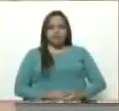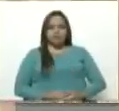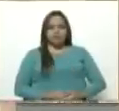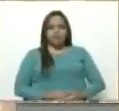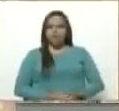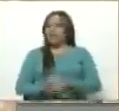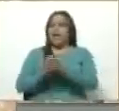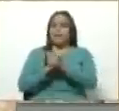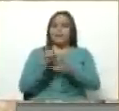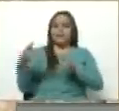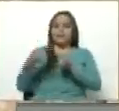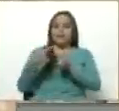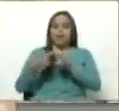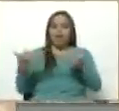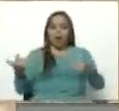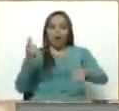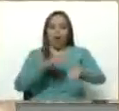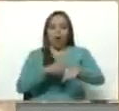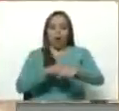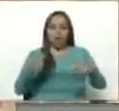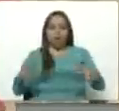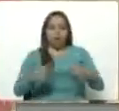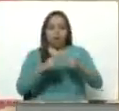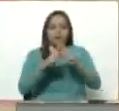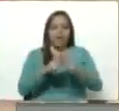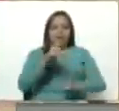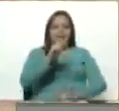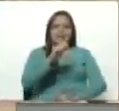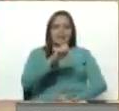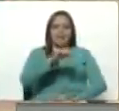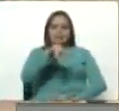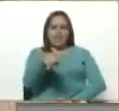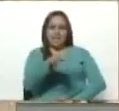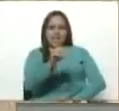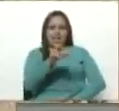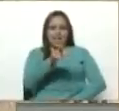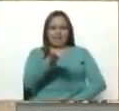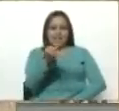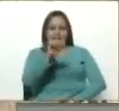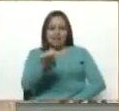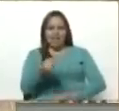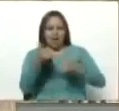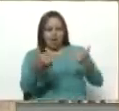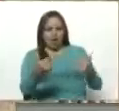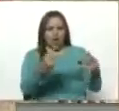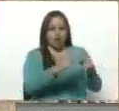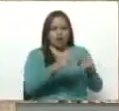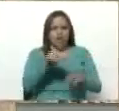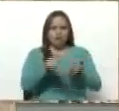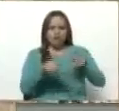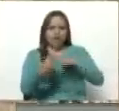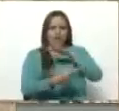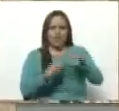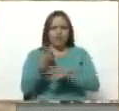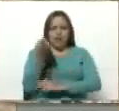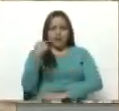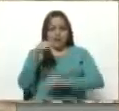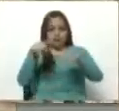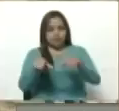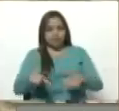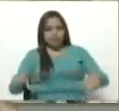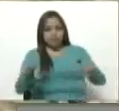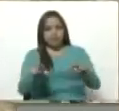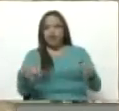Amigos de Venezolana de Televisión, a esta hora nos encontramos en el sector Tejería. Saben ustedes y conocen algunos detalles de lo que se suscitó el día de ayer acá con un